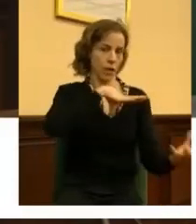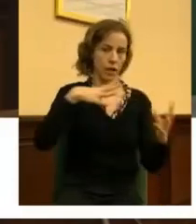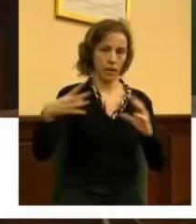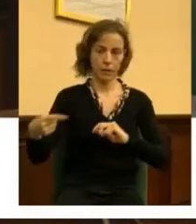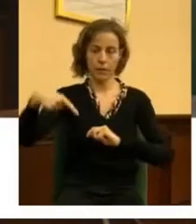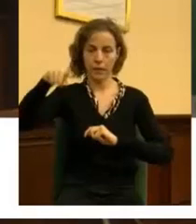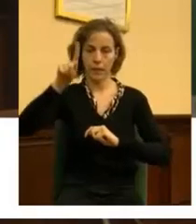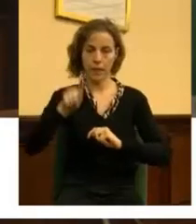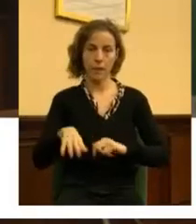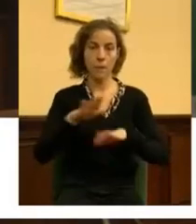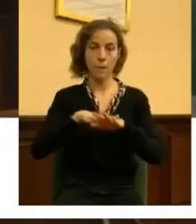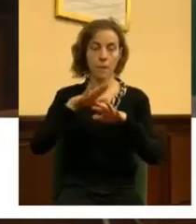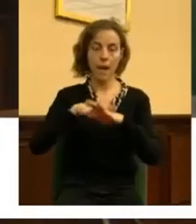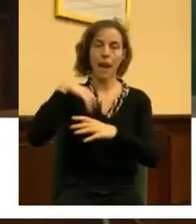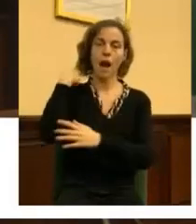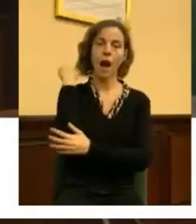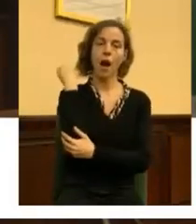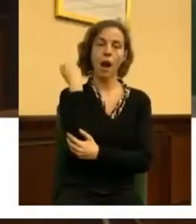el